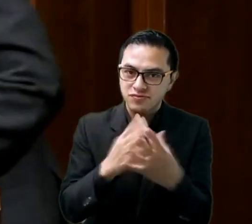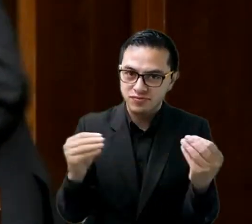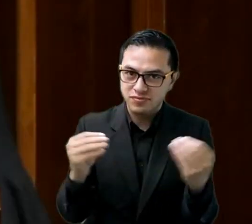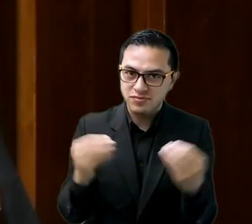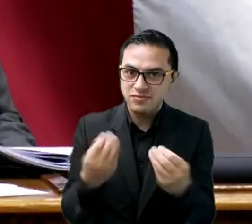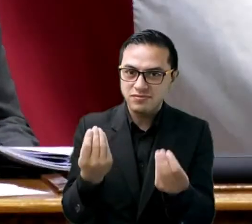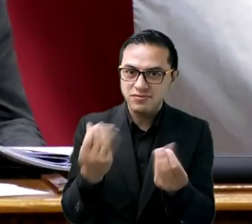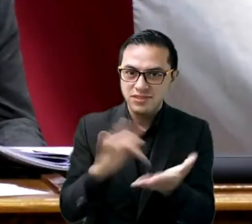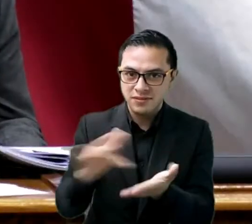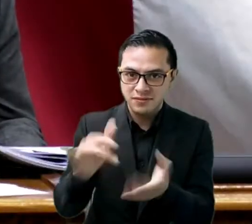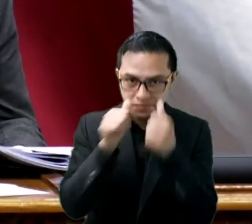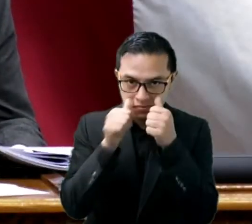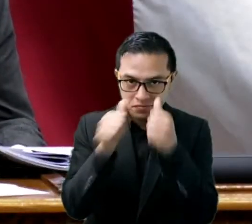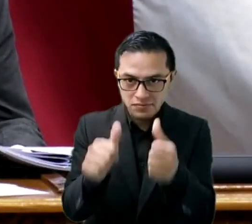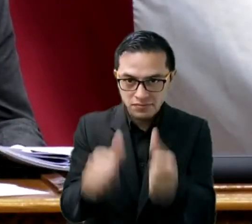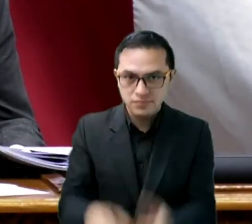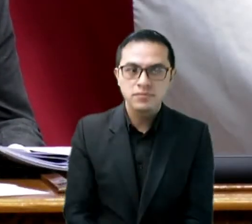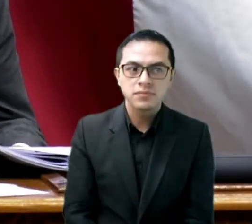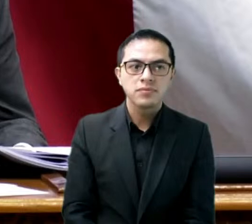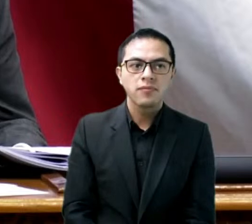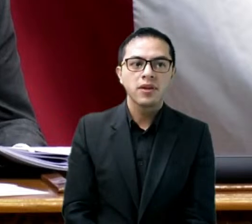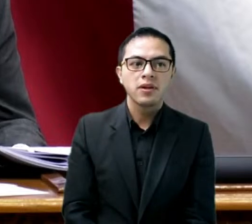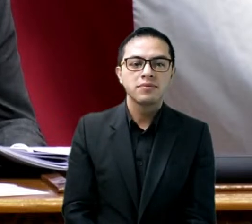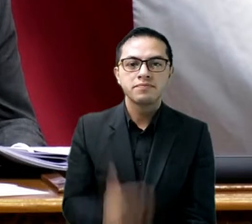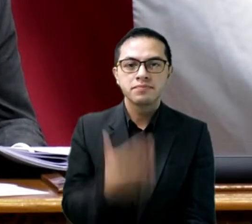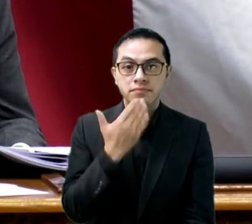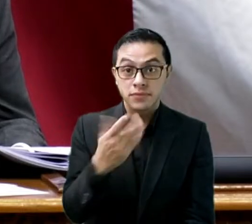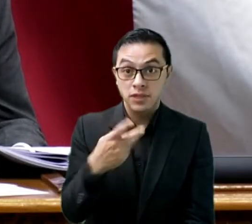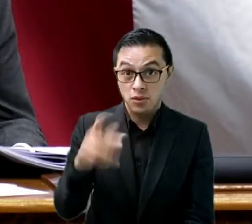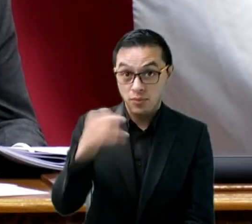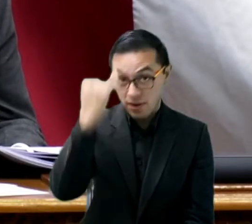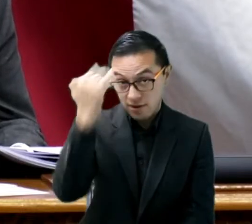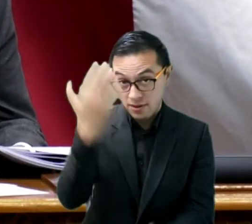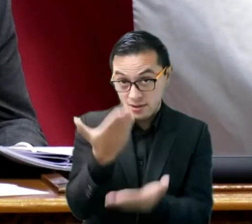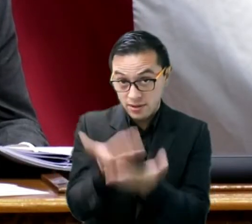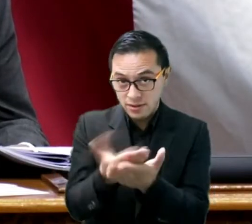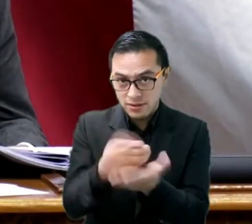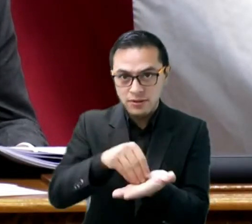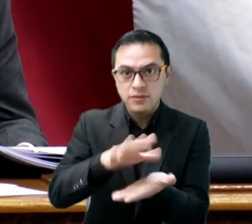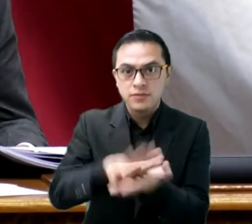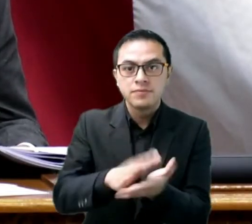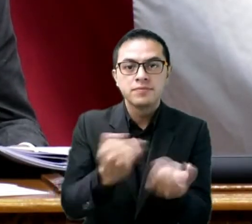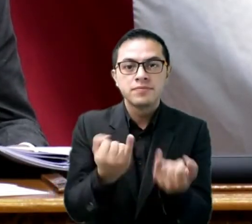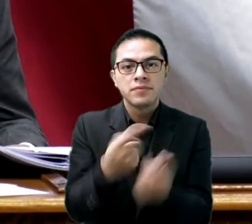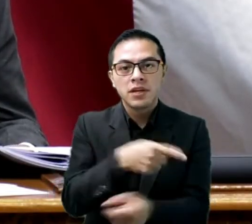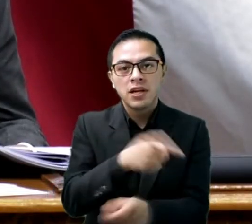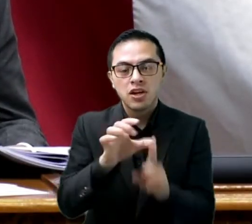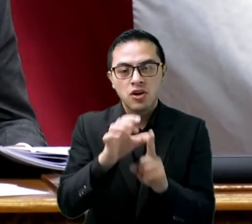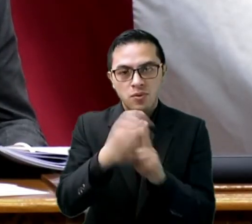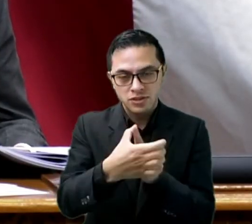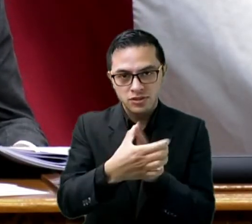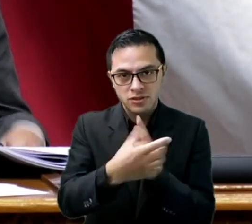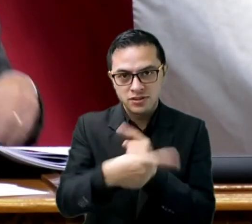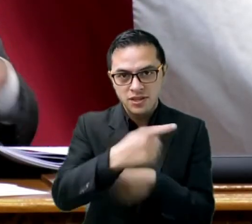compañeros. Se registra la iniciativa y se remite a las comisiones legislativas de salud.